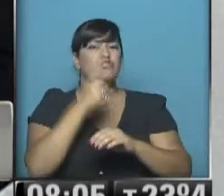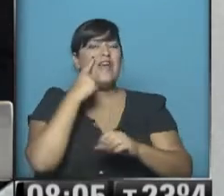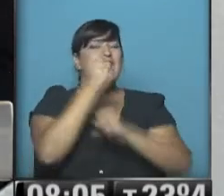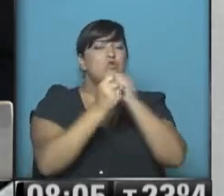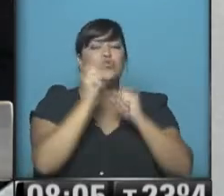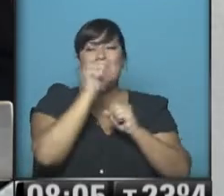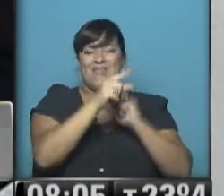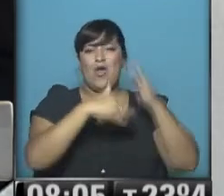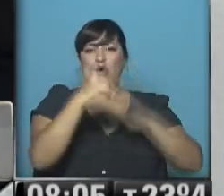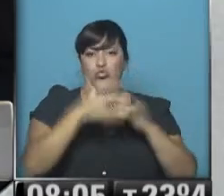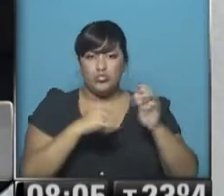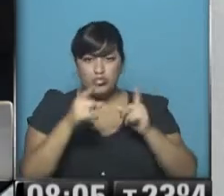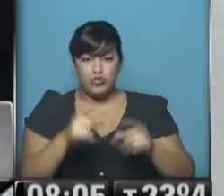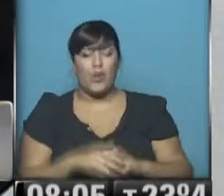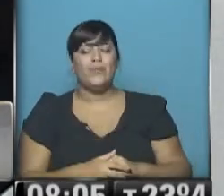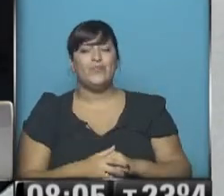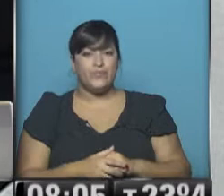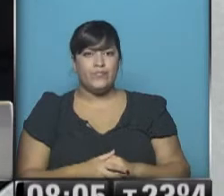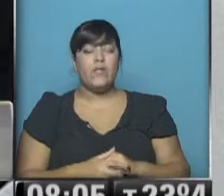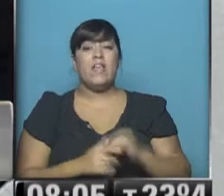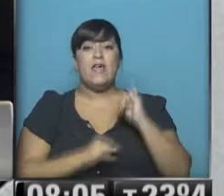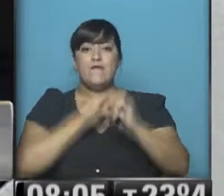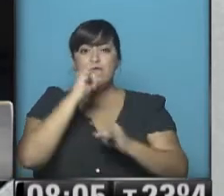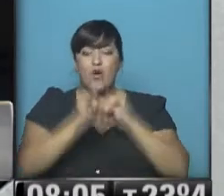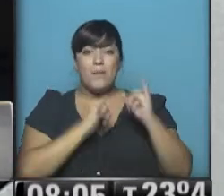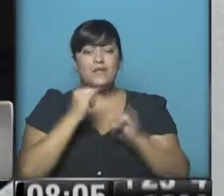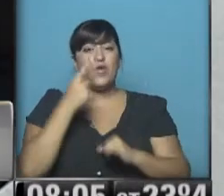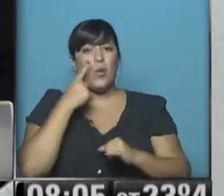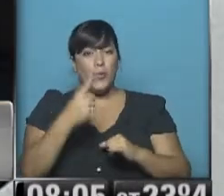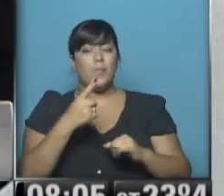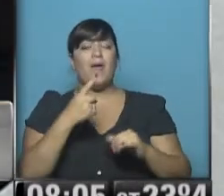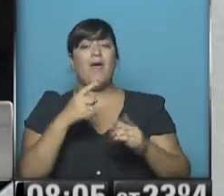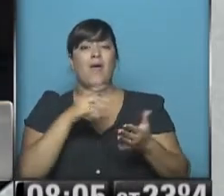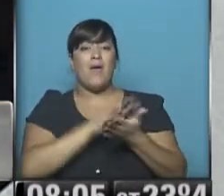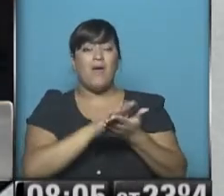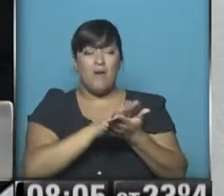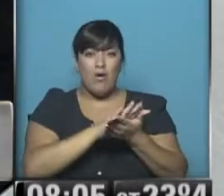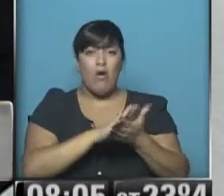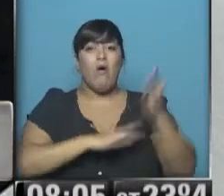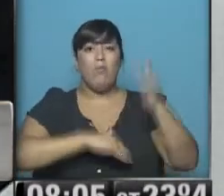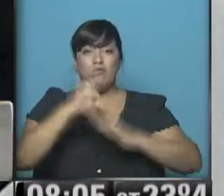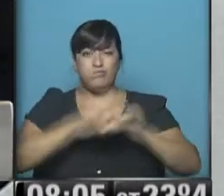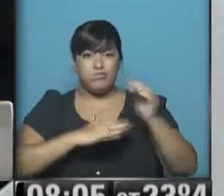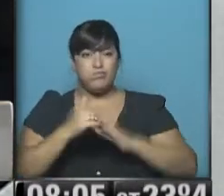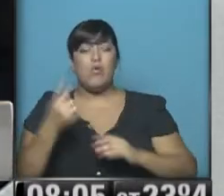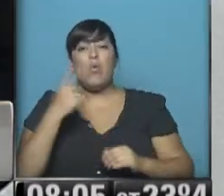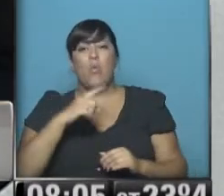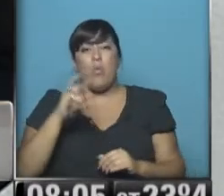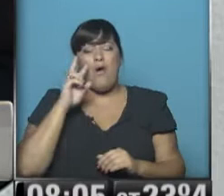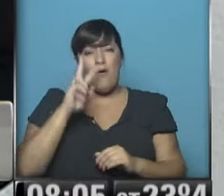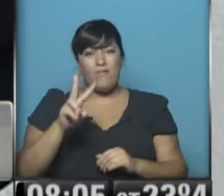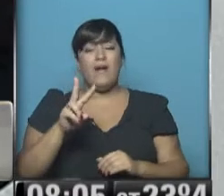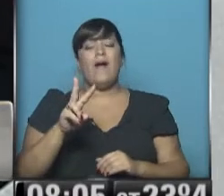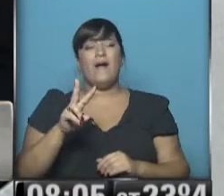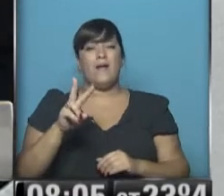del ieric ha permitido observar que el número de superficies construidas digamos cuando uno toma una muestra de